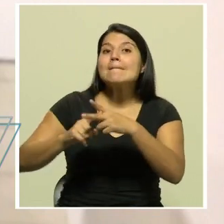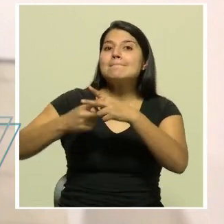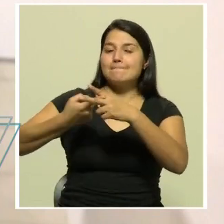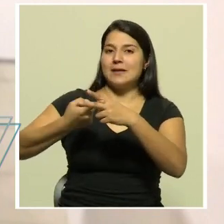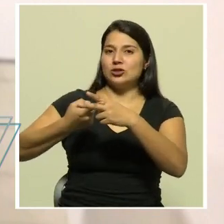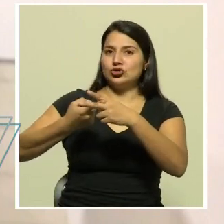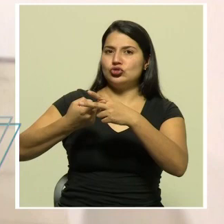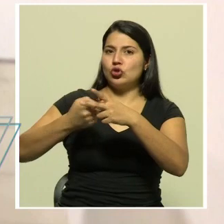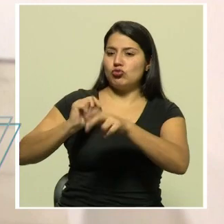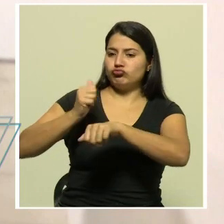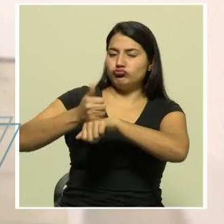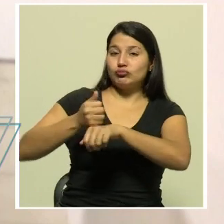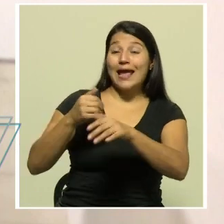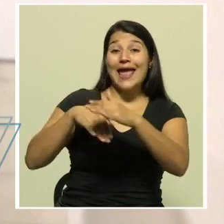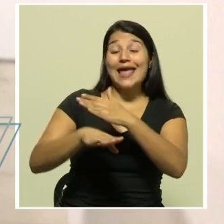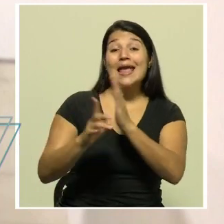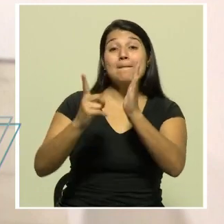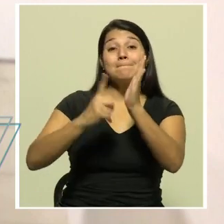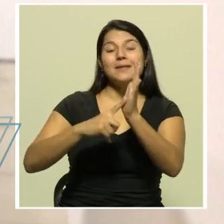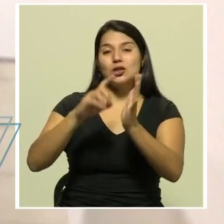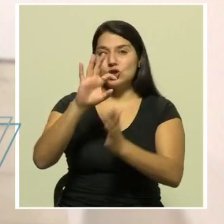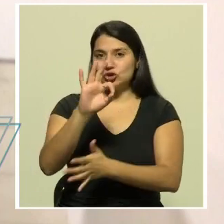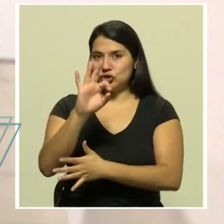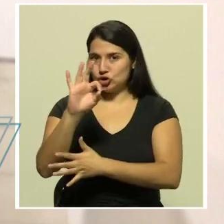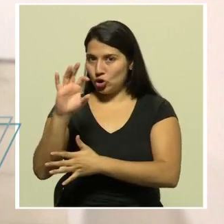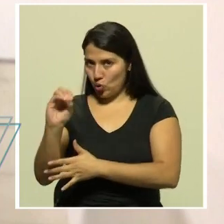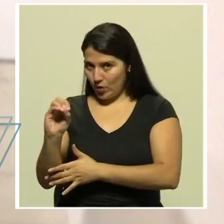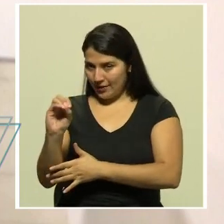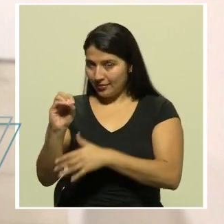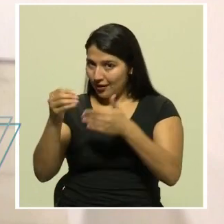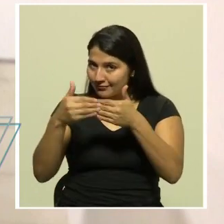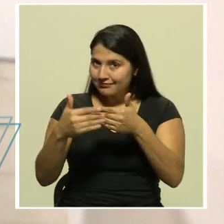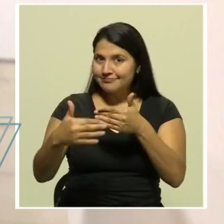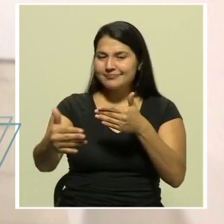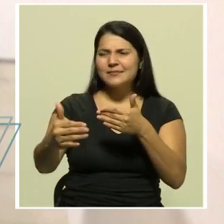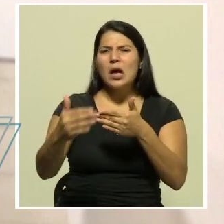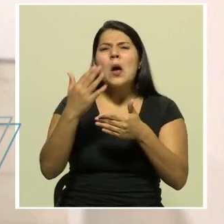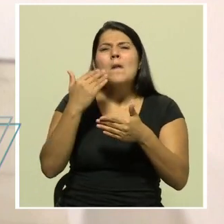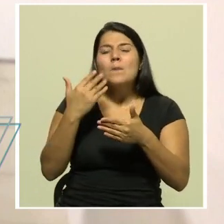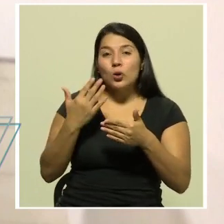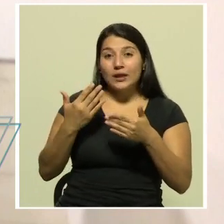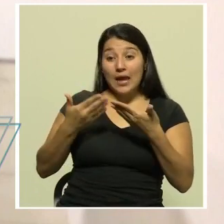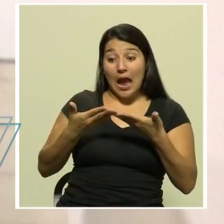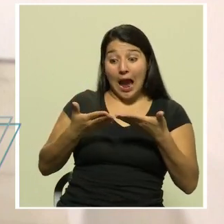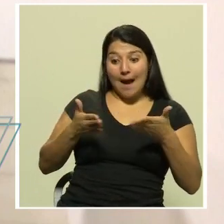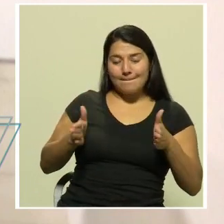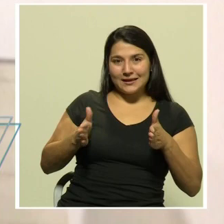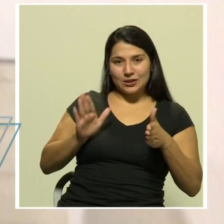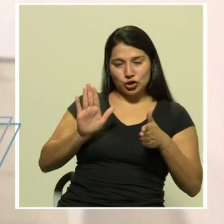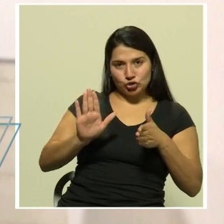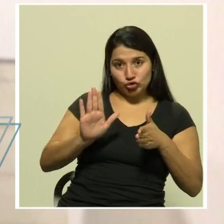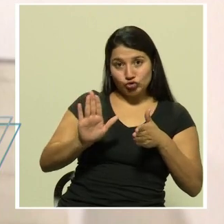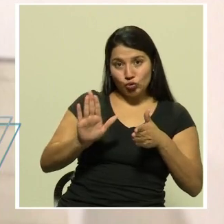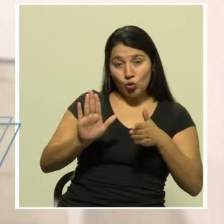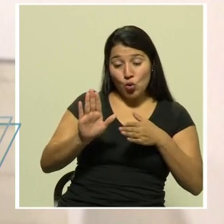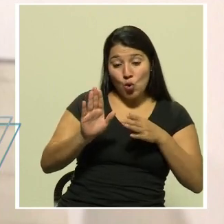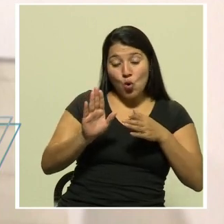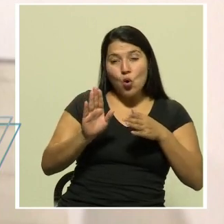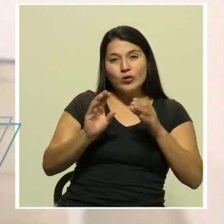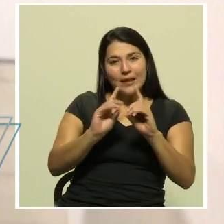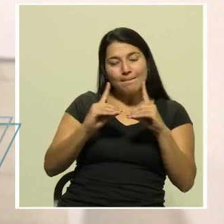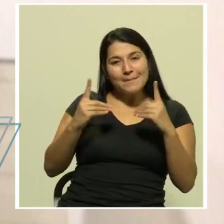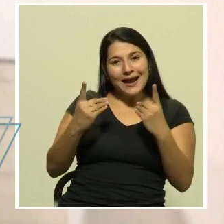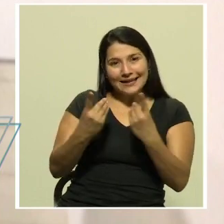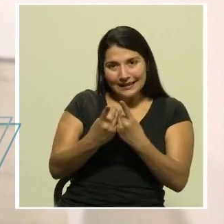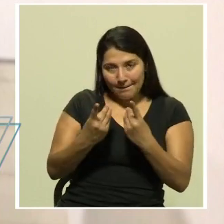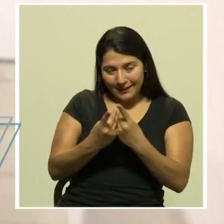a partir de la década de 1990, producto de la apertura de su unidad académica, pero ya la Secretaría General, que es